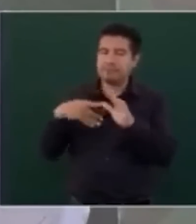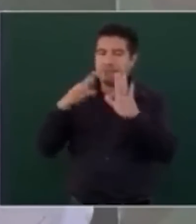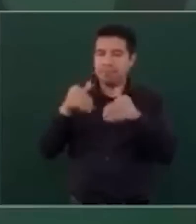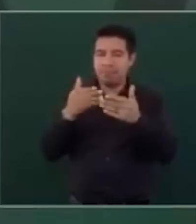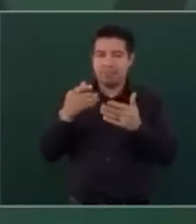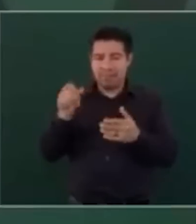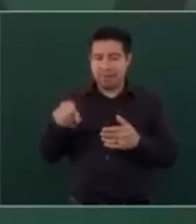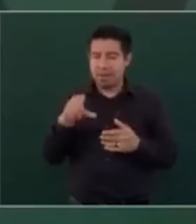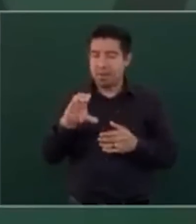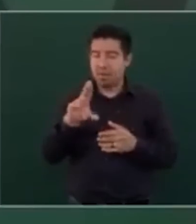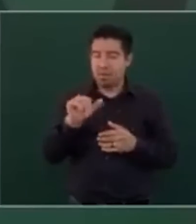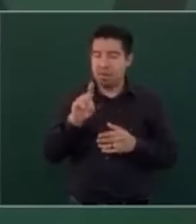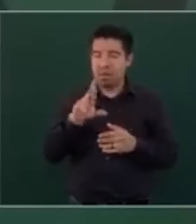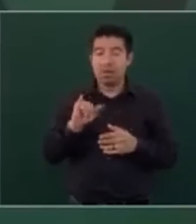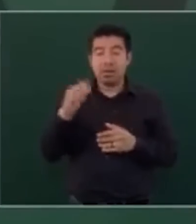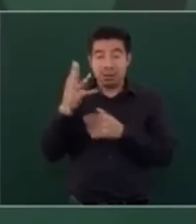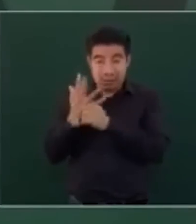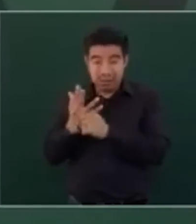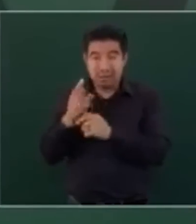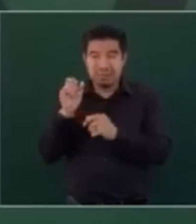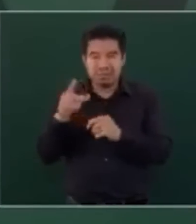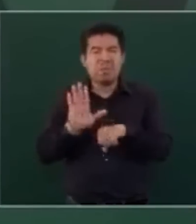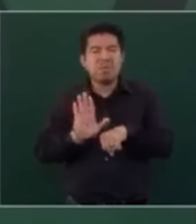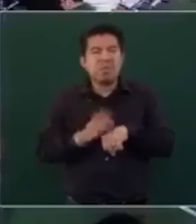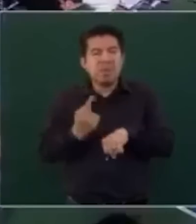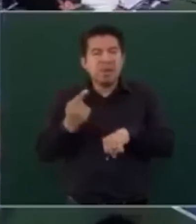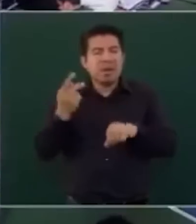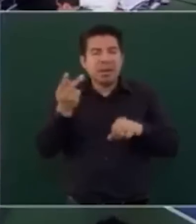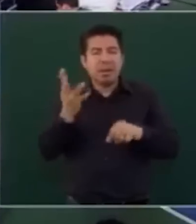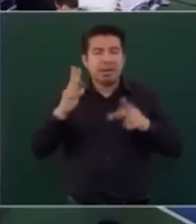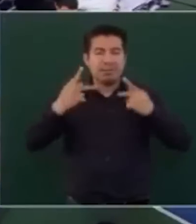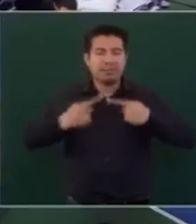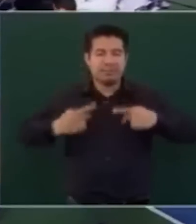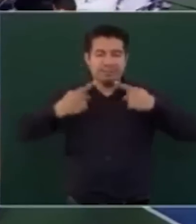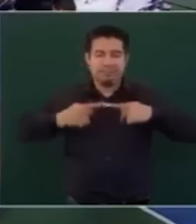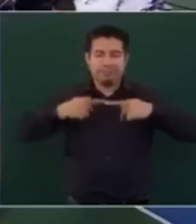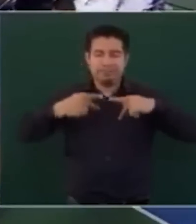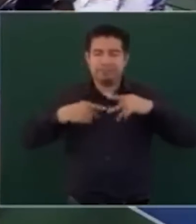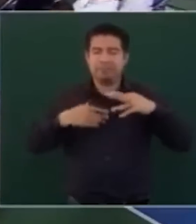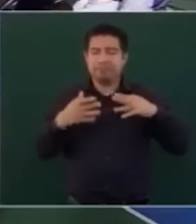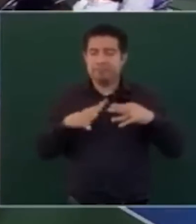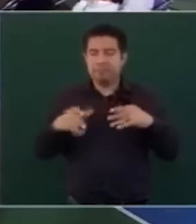Cuadri solamente, sino porque mucha gente de clase media,